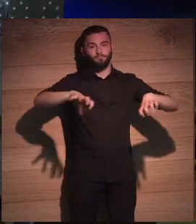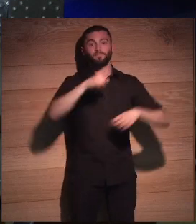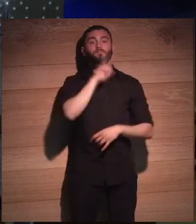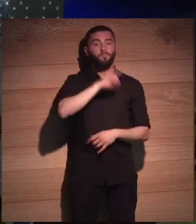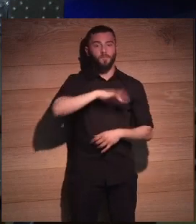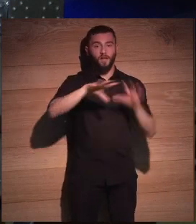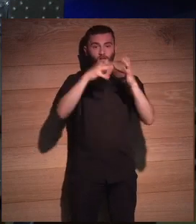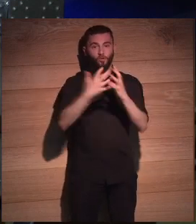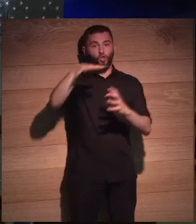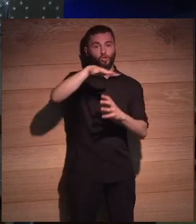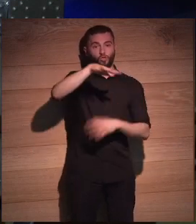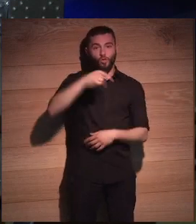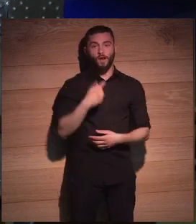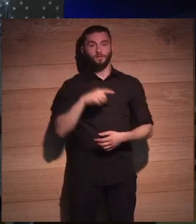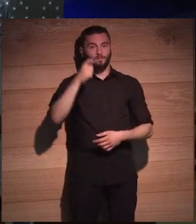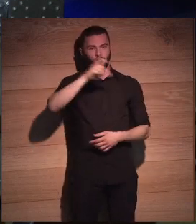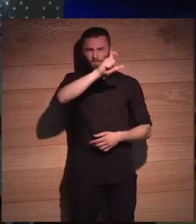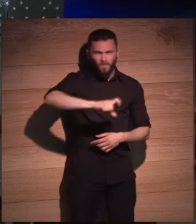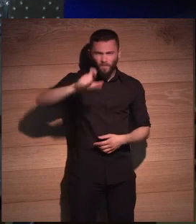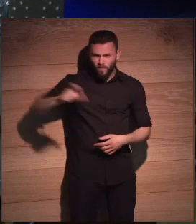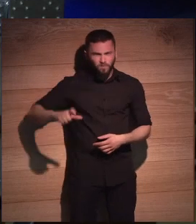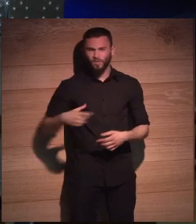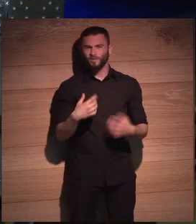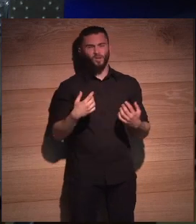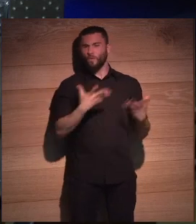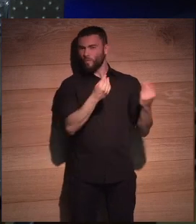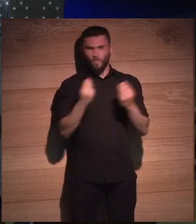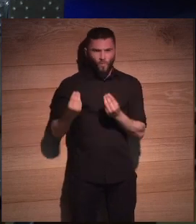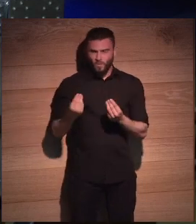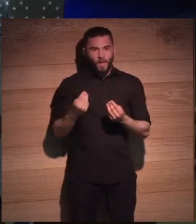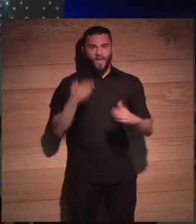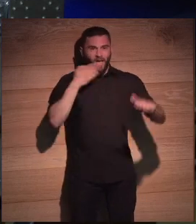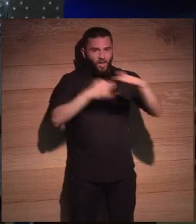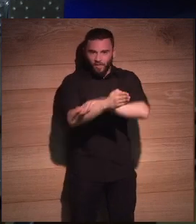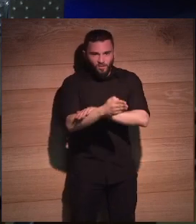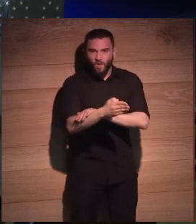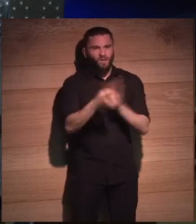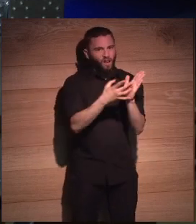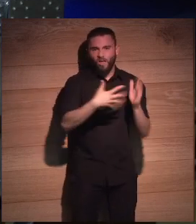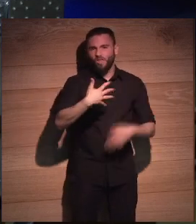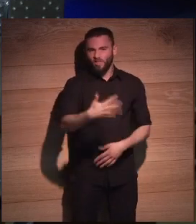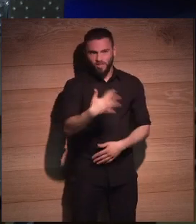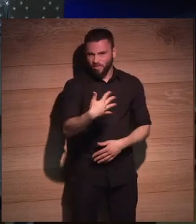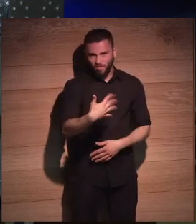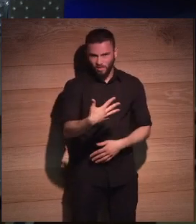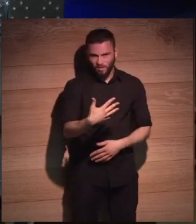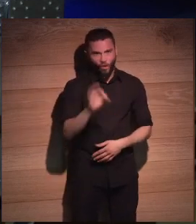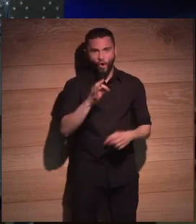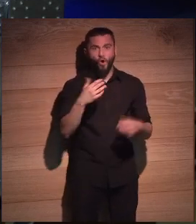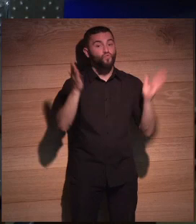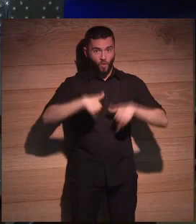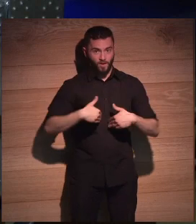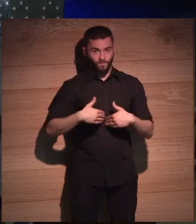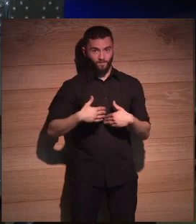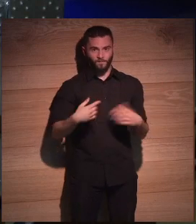del mundo con una cantidad de población enorme, con un acceso casi nulo a Internet o muy bajo. y donde nosotros estamos